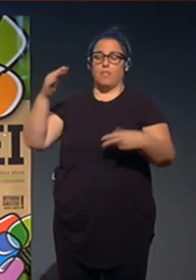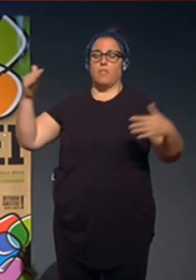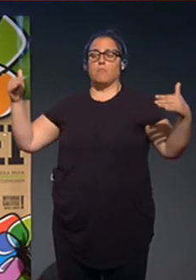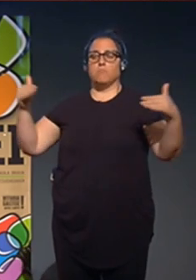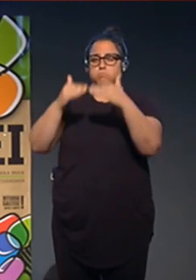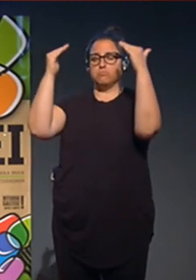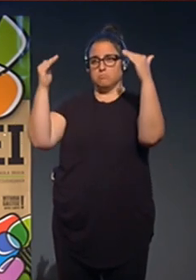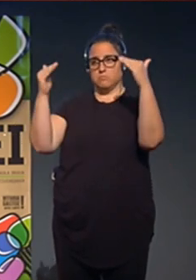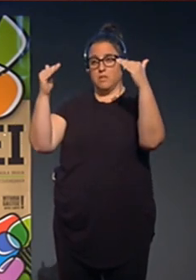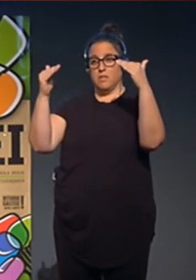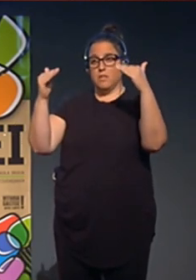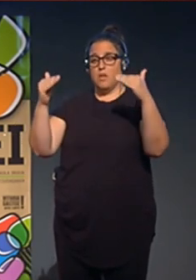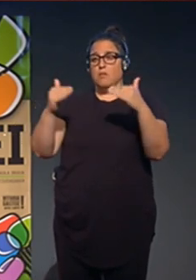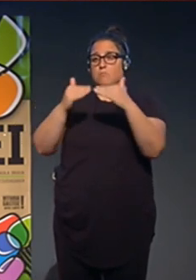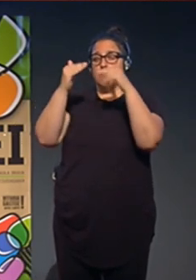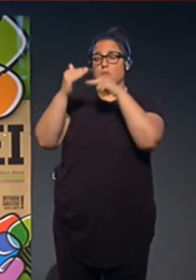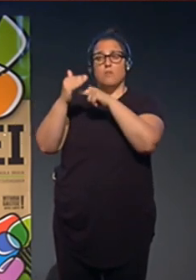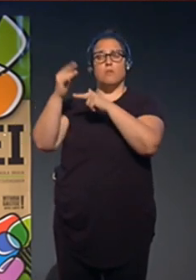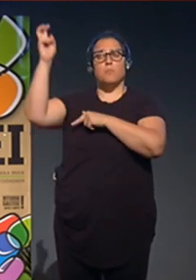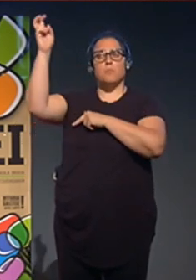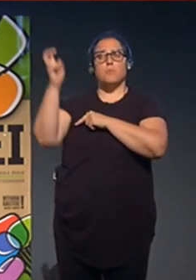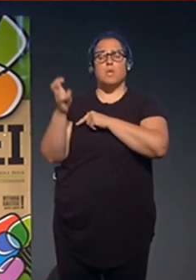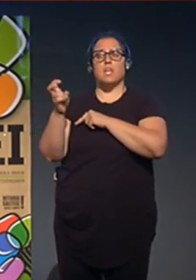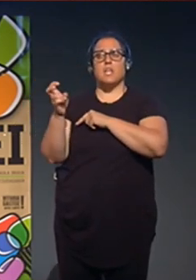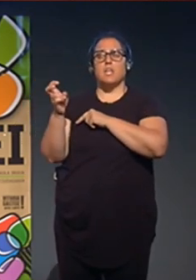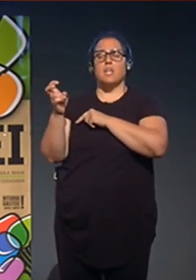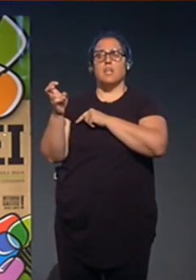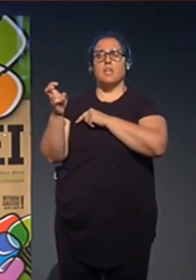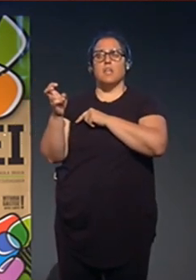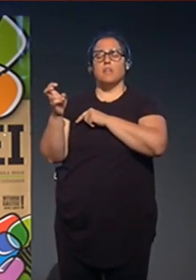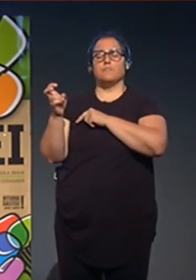uno de esos camiones venía de Hol venía de